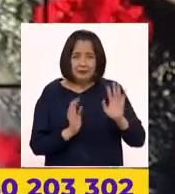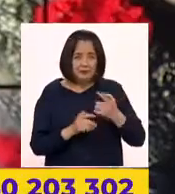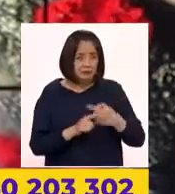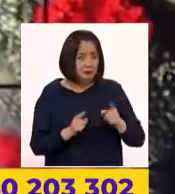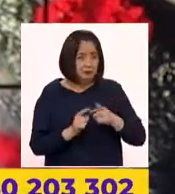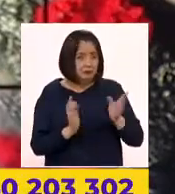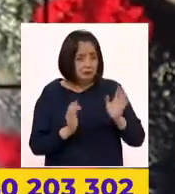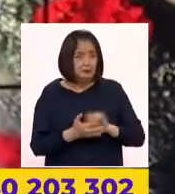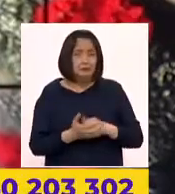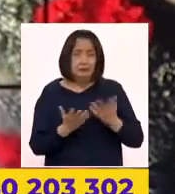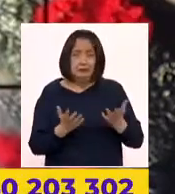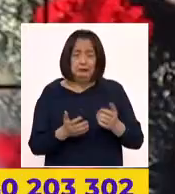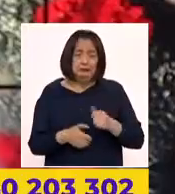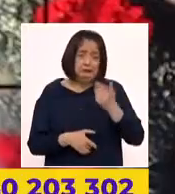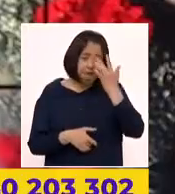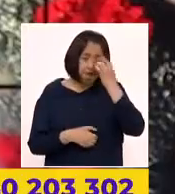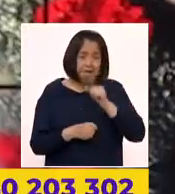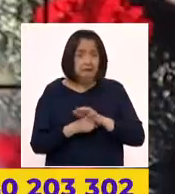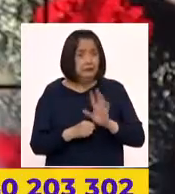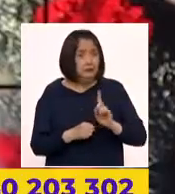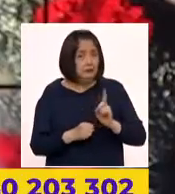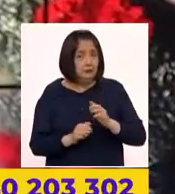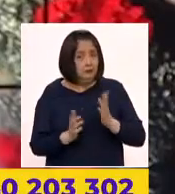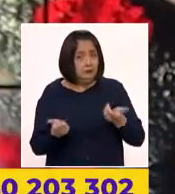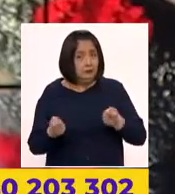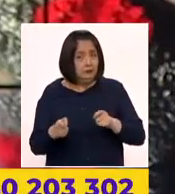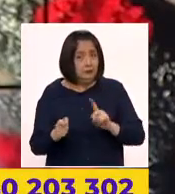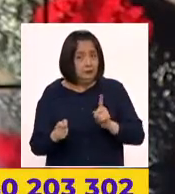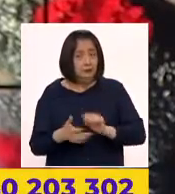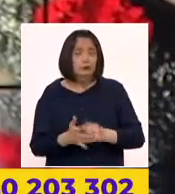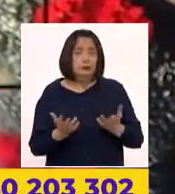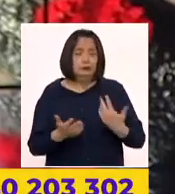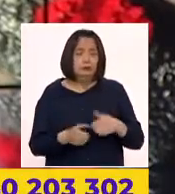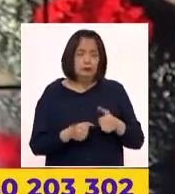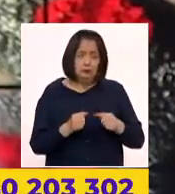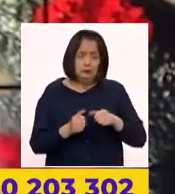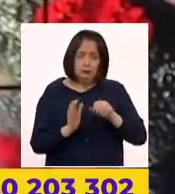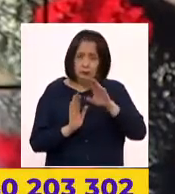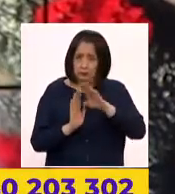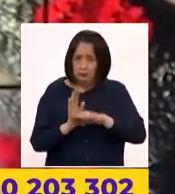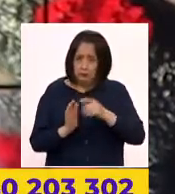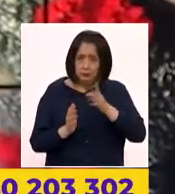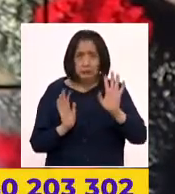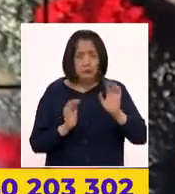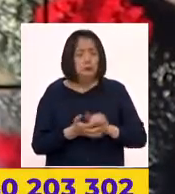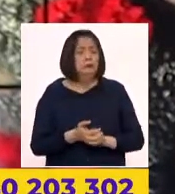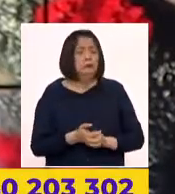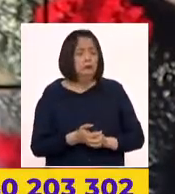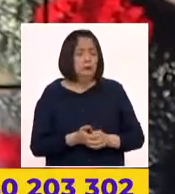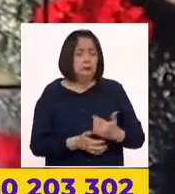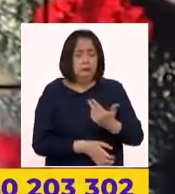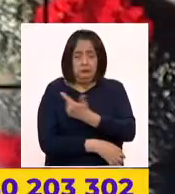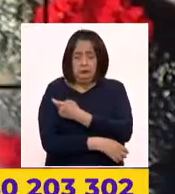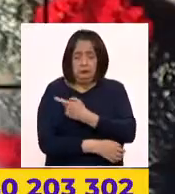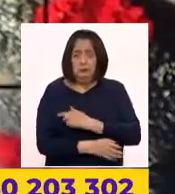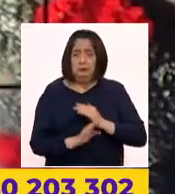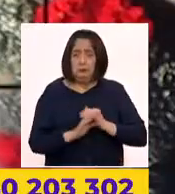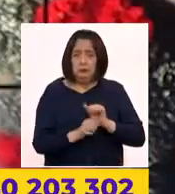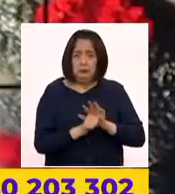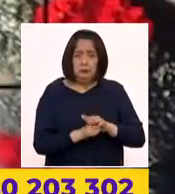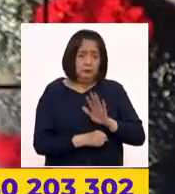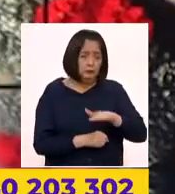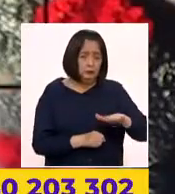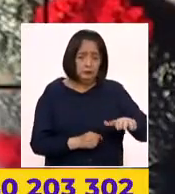la situación de la pandemia pues no se ha detenido lamentablemente, aunque con cifras mucho menores. Evidentemente, las vacunas contra el coronavirus